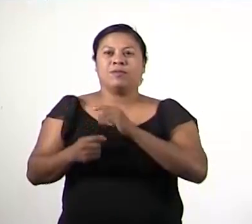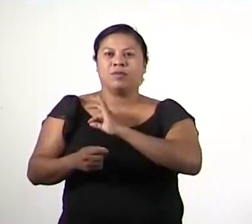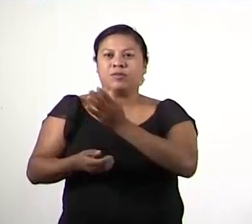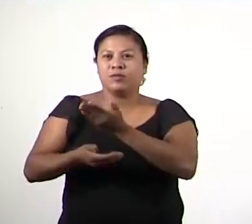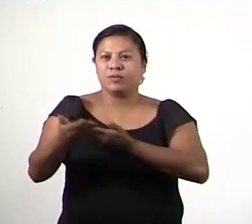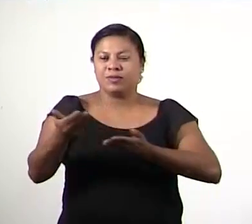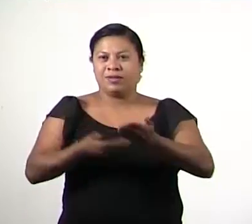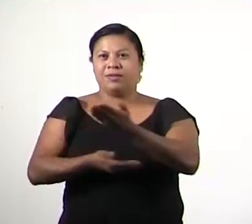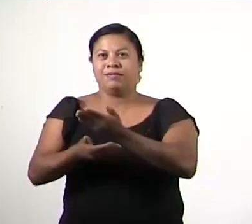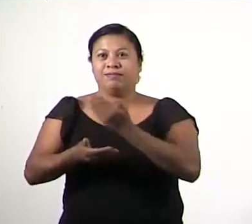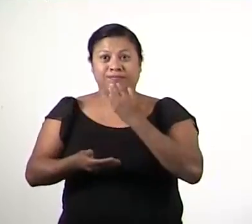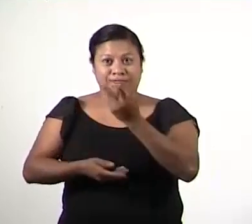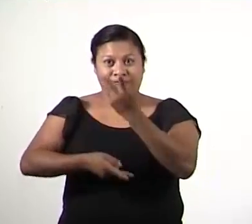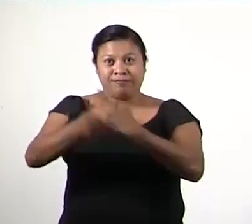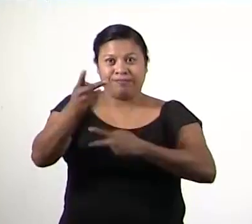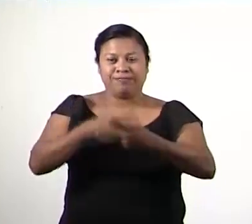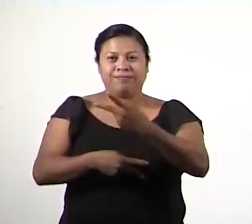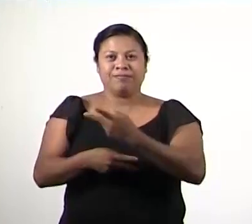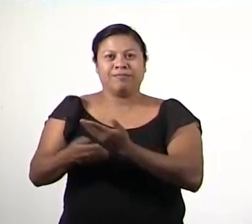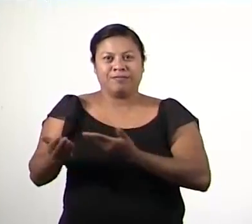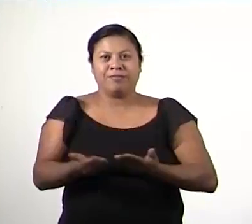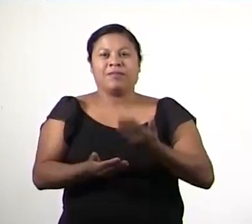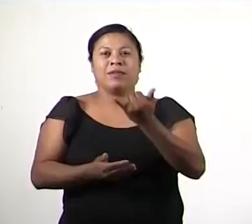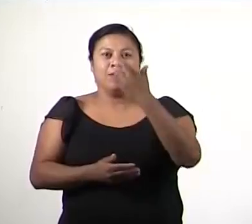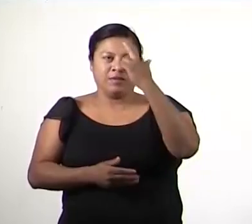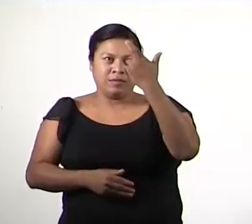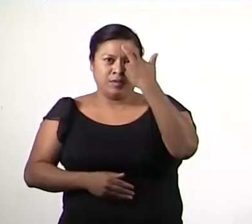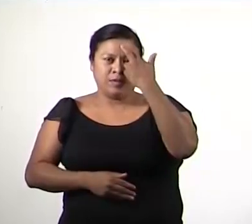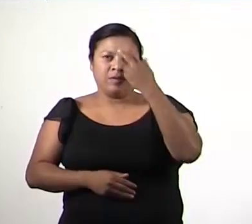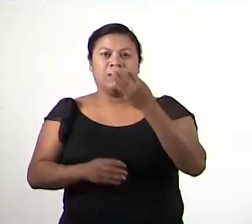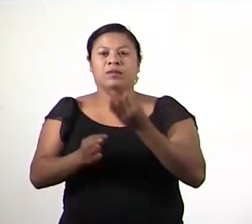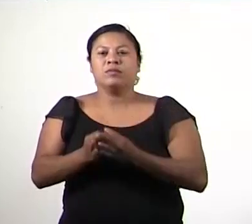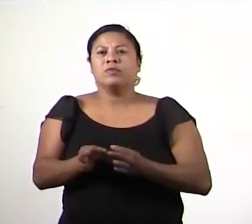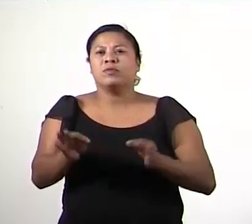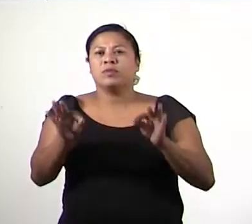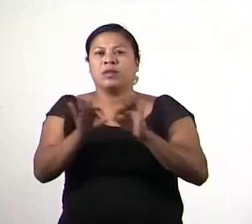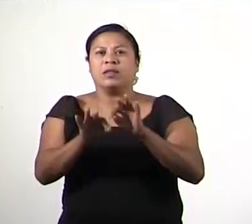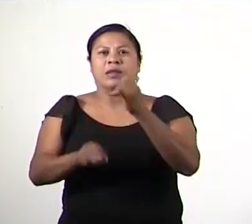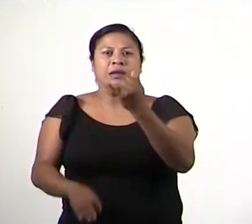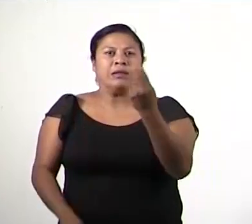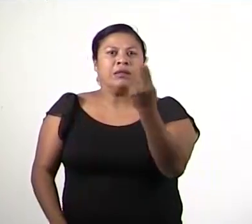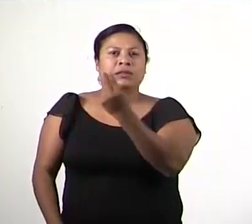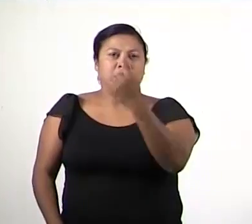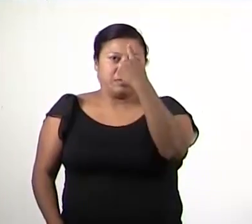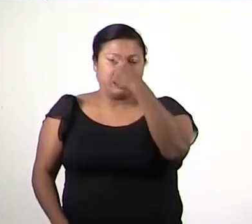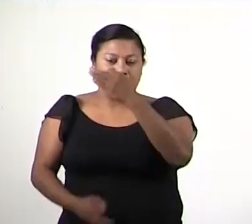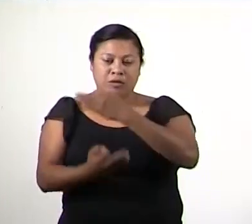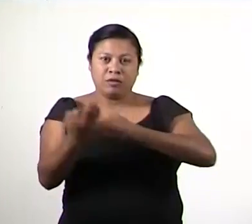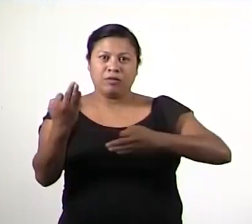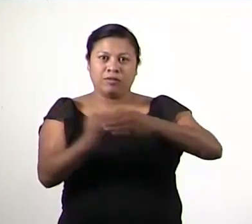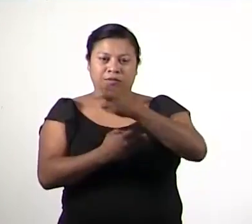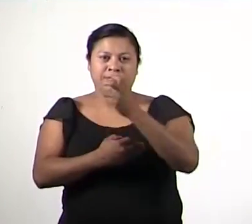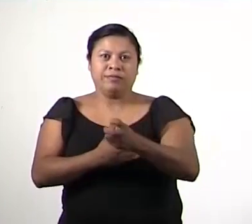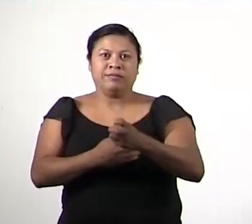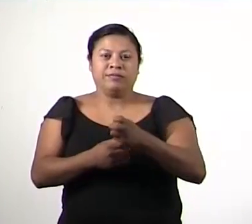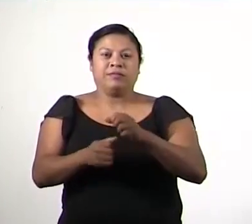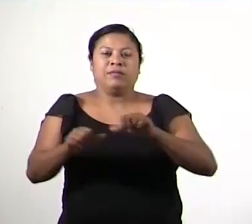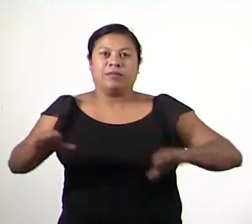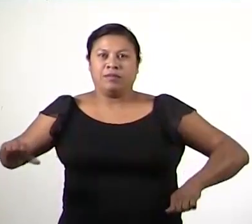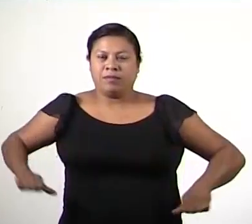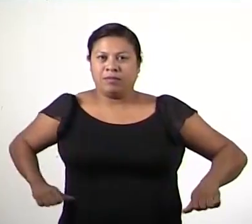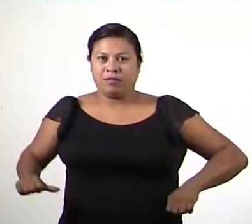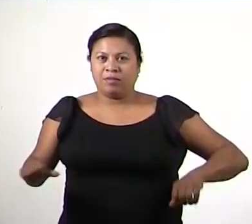compartir. Sean bienvenidos pues, y recuerda, es muy necesario que para todas estas sesiones de